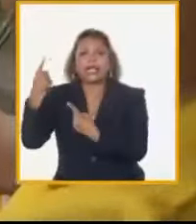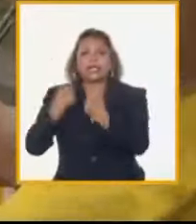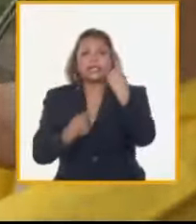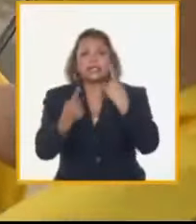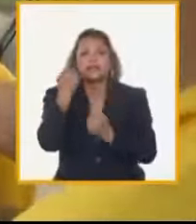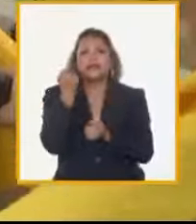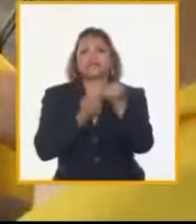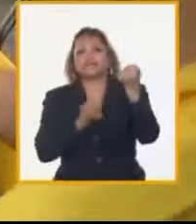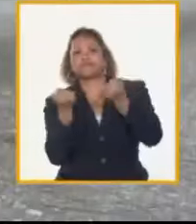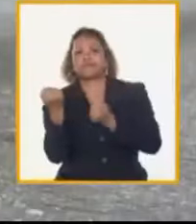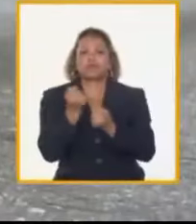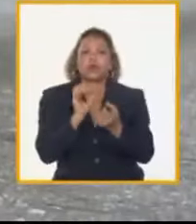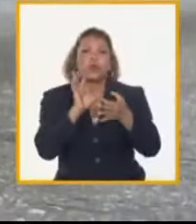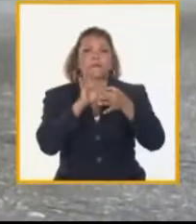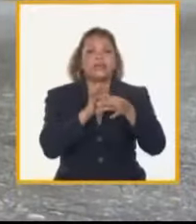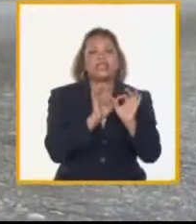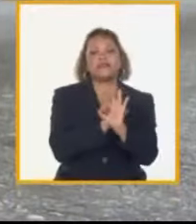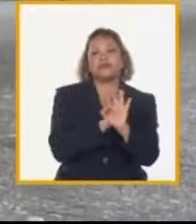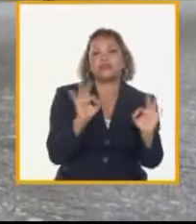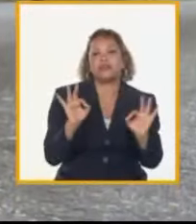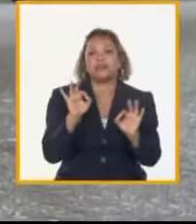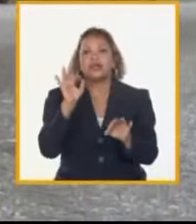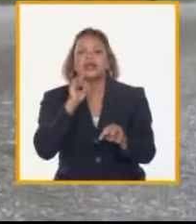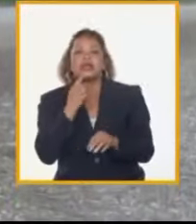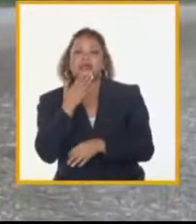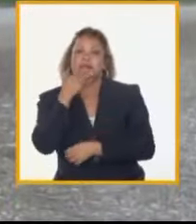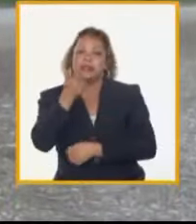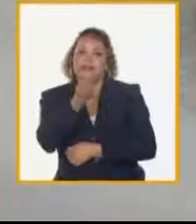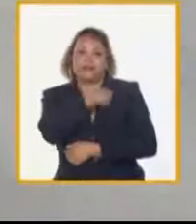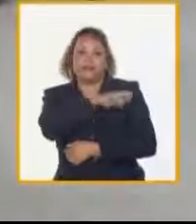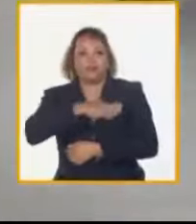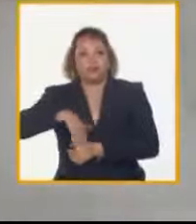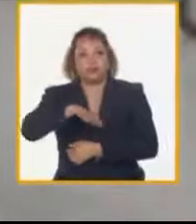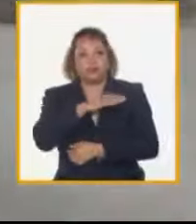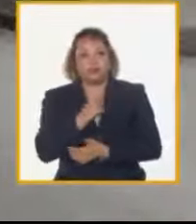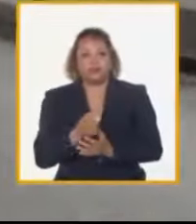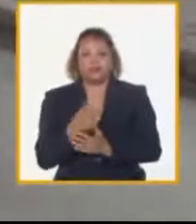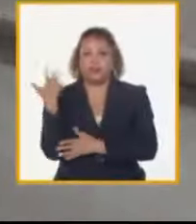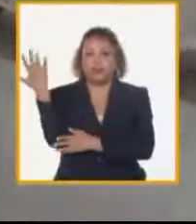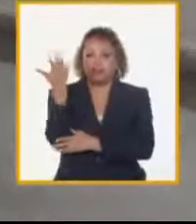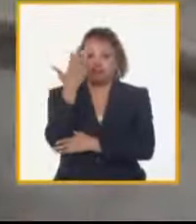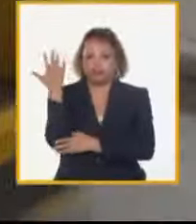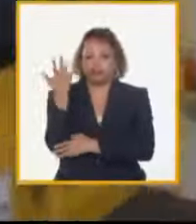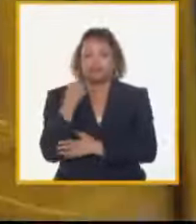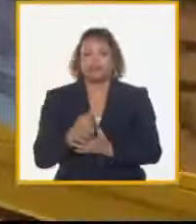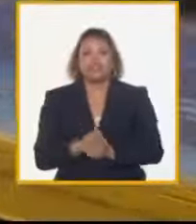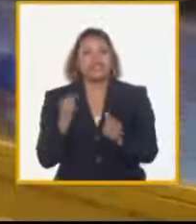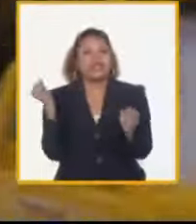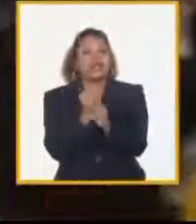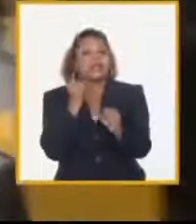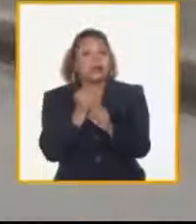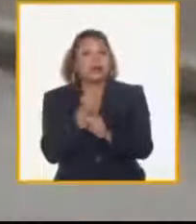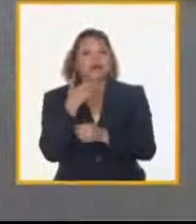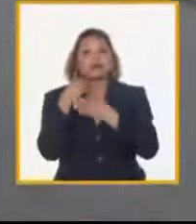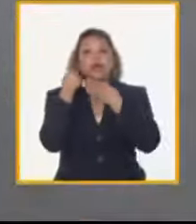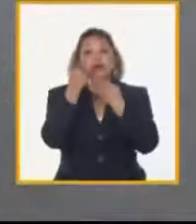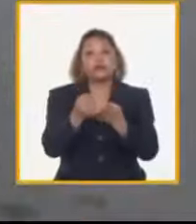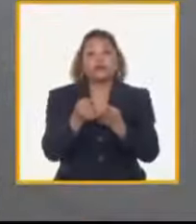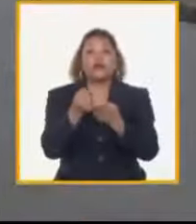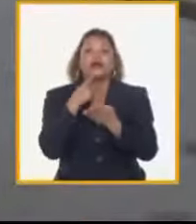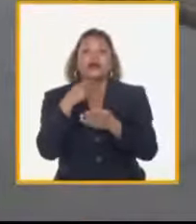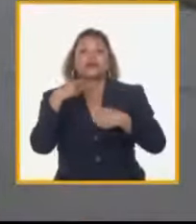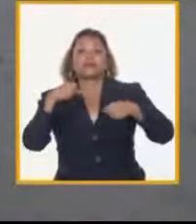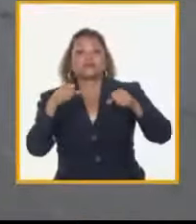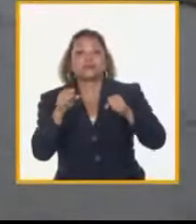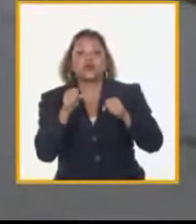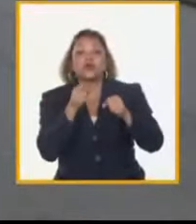urbano que combina eficiencia, sostenibilidad y beneficios ambientales. Su puesta en marcha contribuye a descongestionar el tráfico en las rutas de